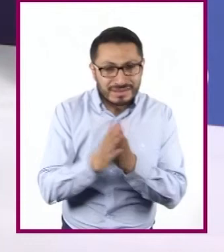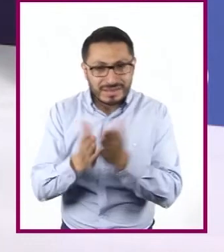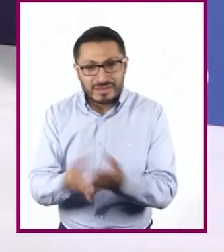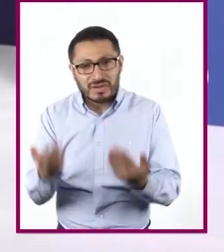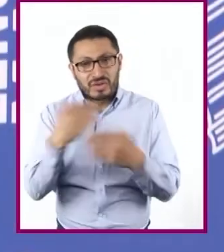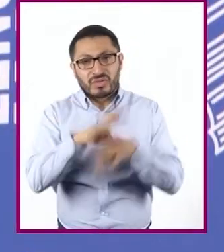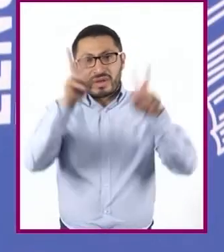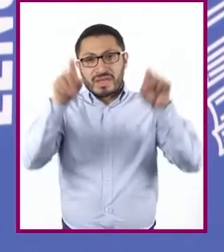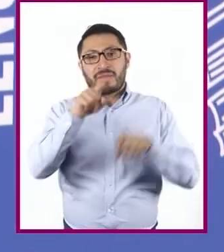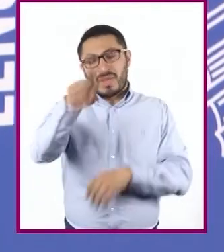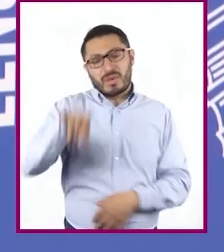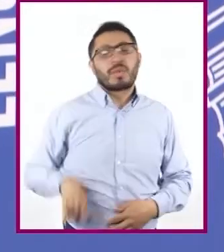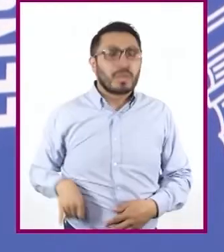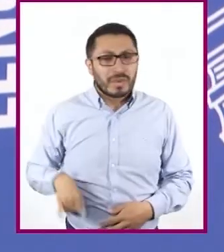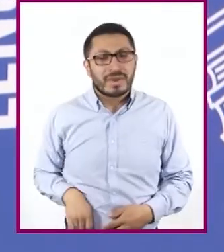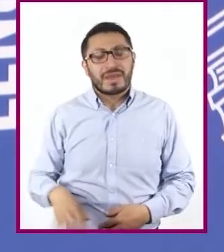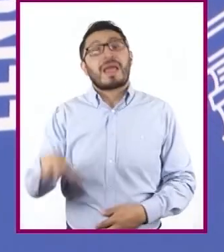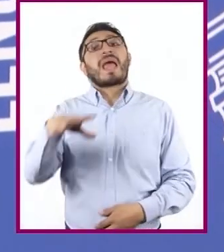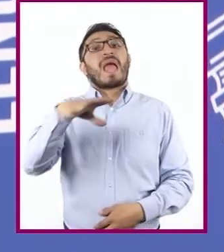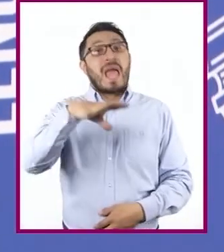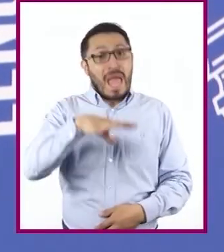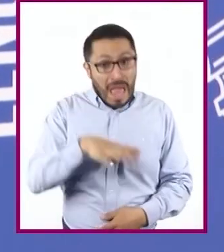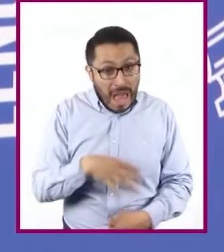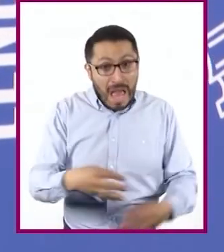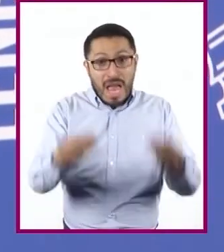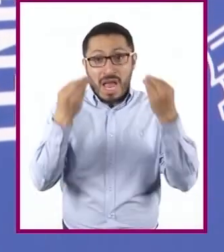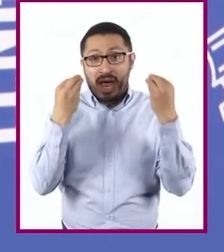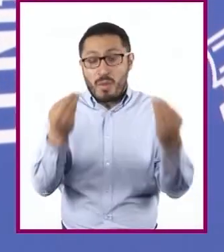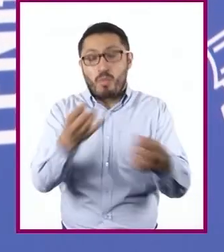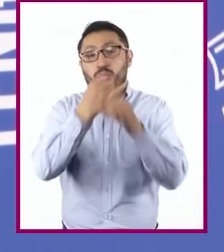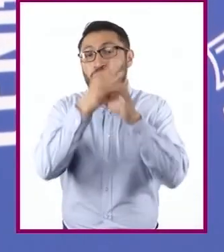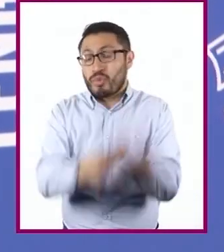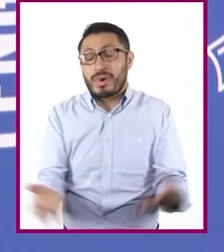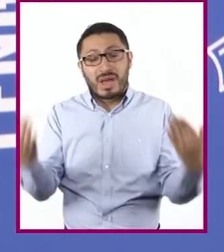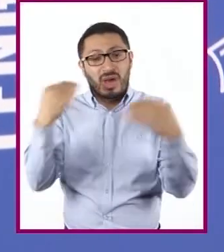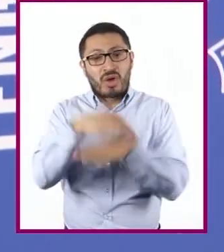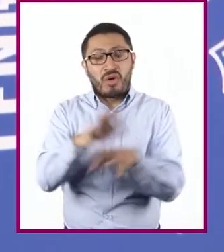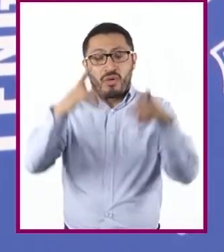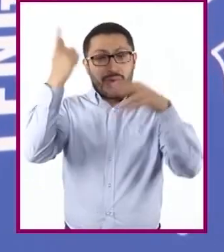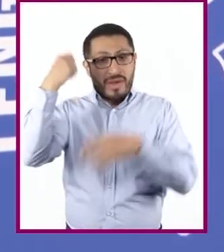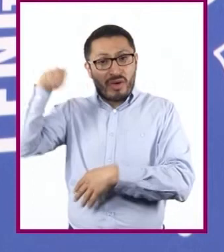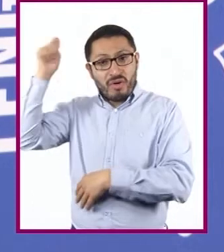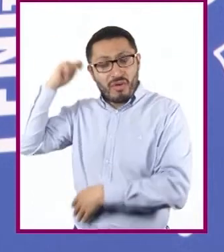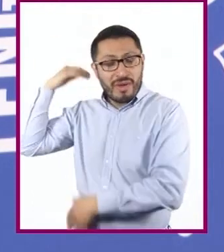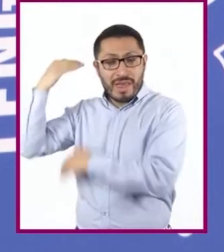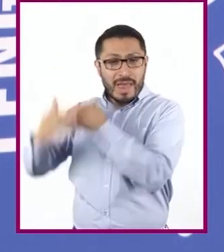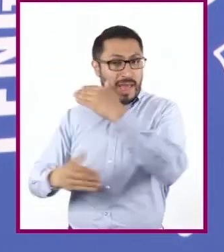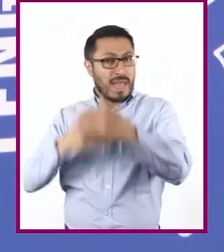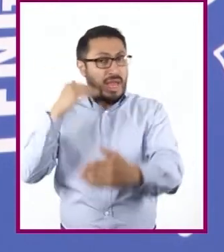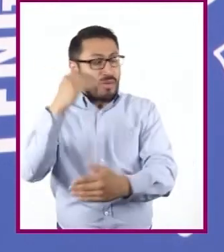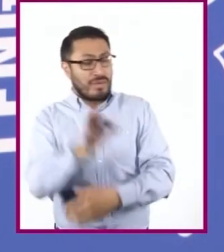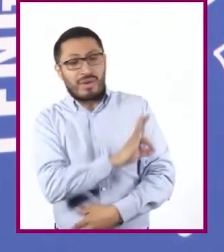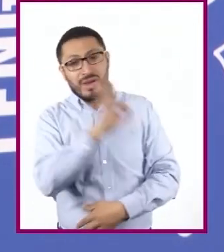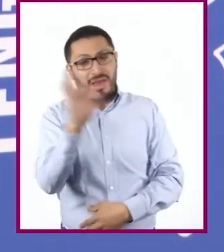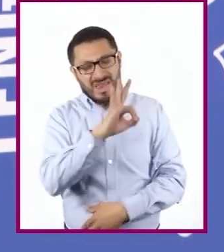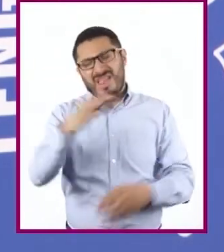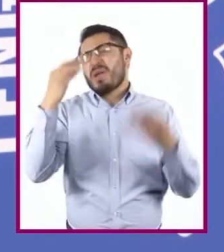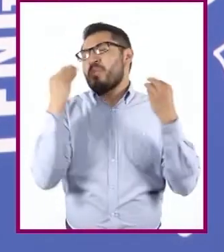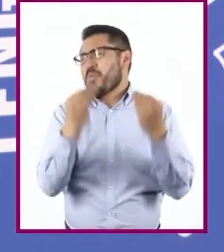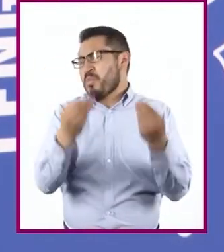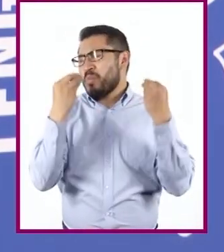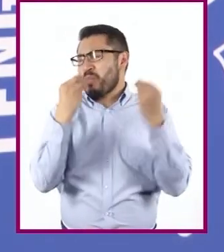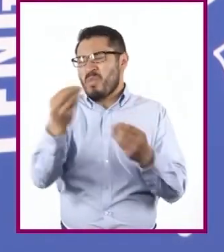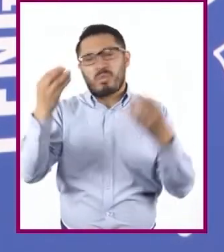interesen. Existe mucha información sobre la teoría de la evolución, como seguramente también existe